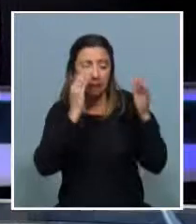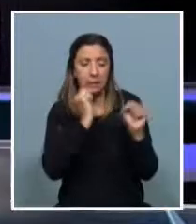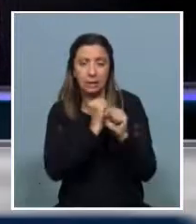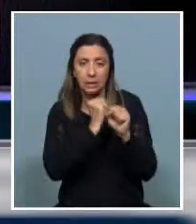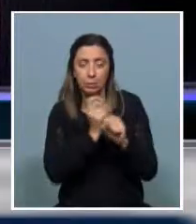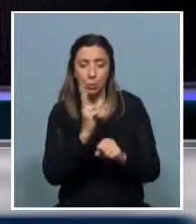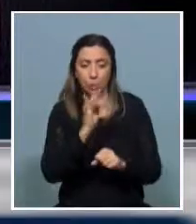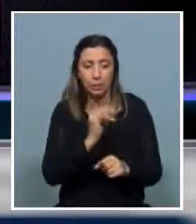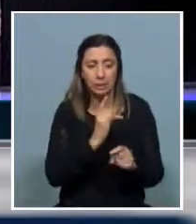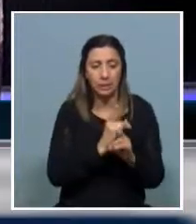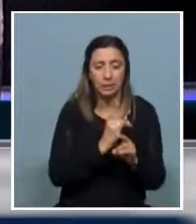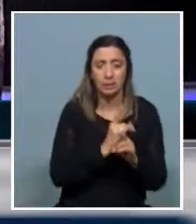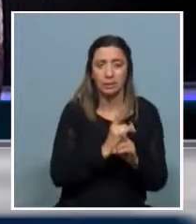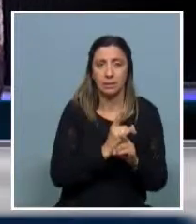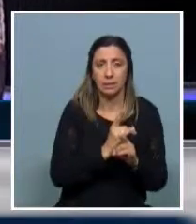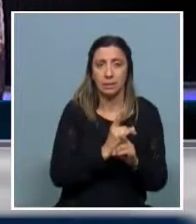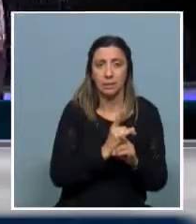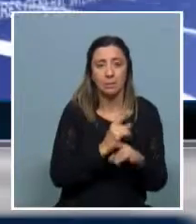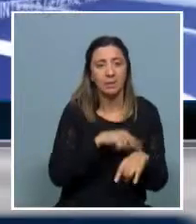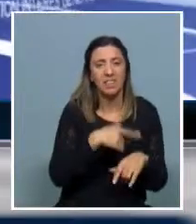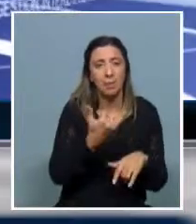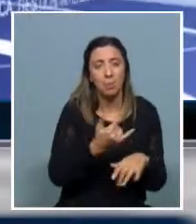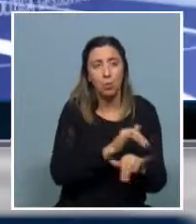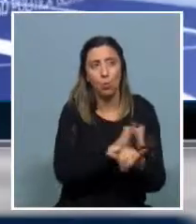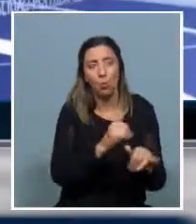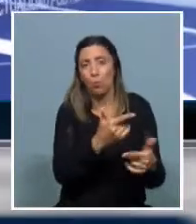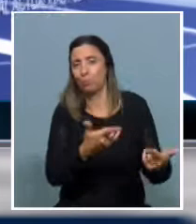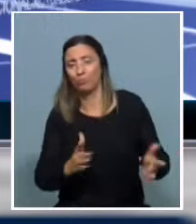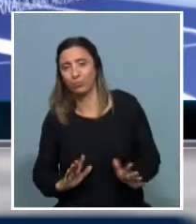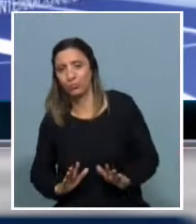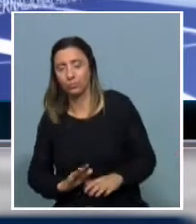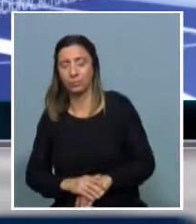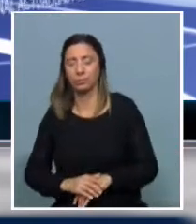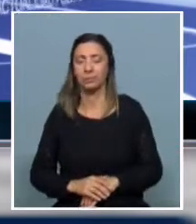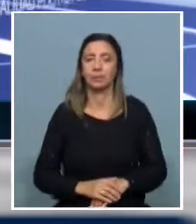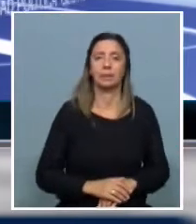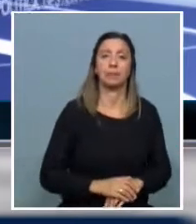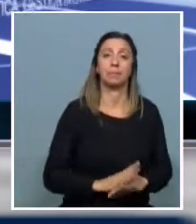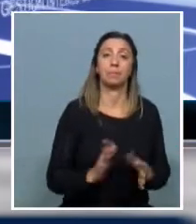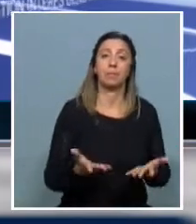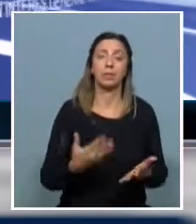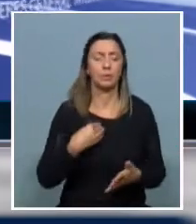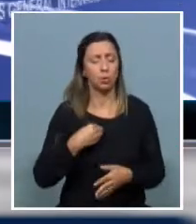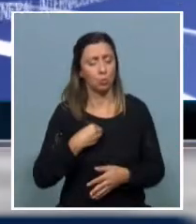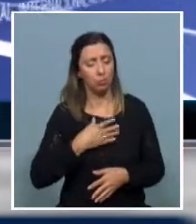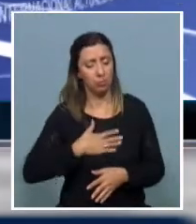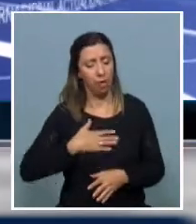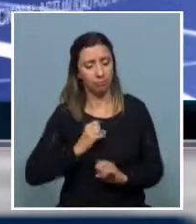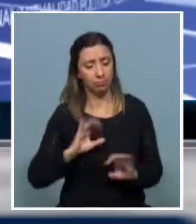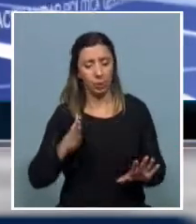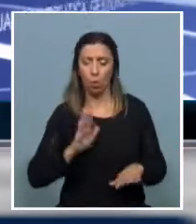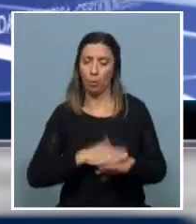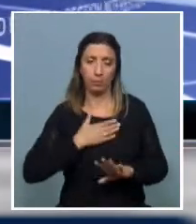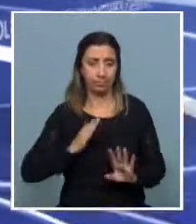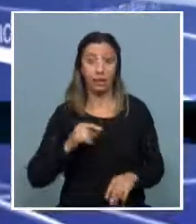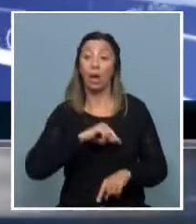trabajo diario y no siempre estamos con el tiempo de difundirlo o hacer los partes de prensa que corresponda, que hago un mea culpa. No, bueno, pero estamos acá en